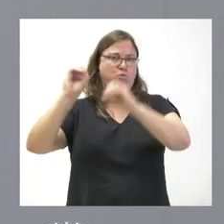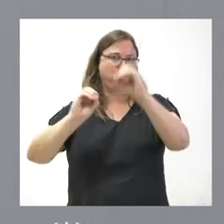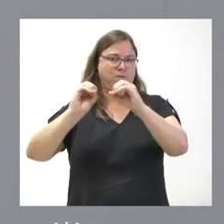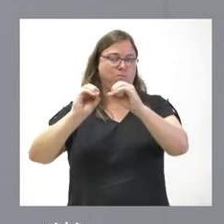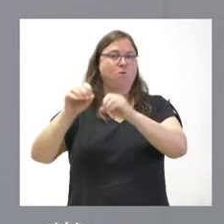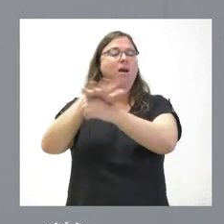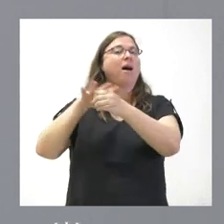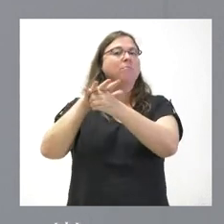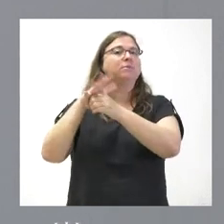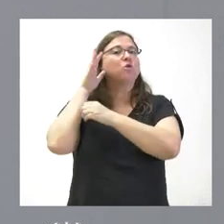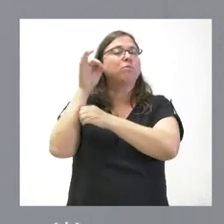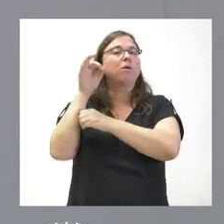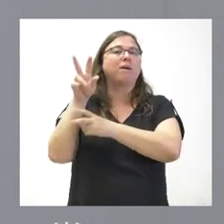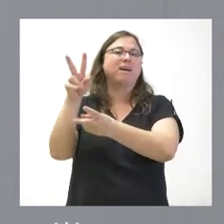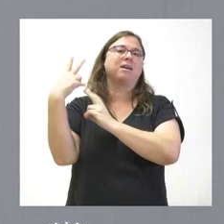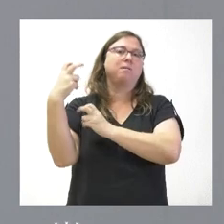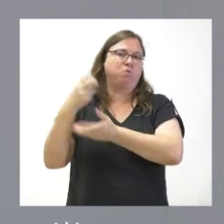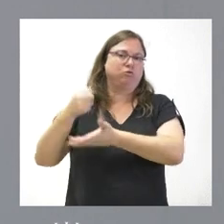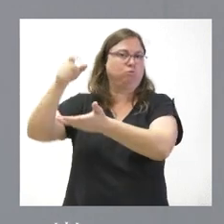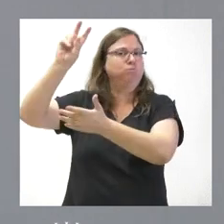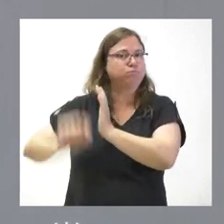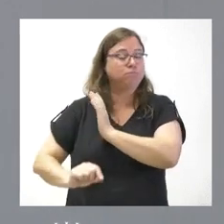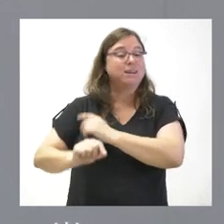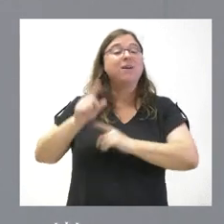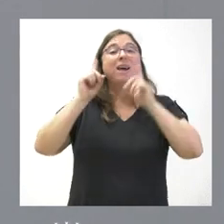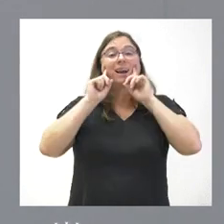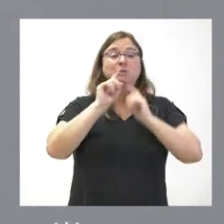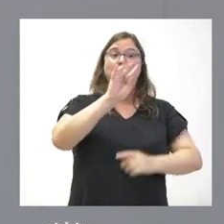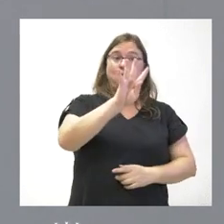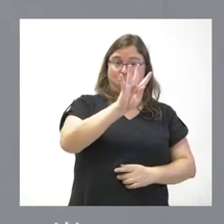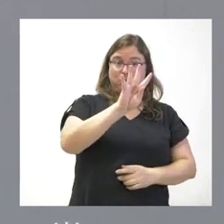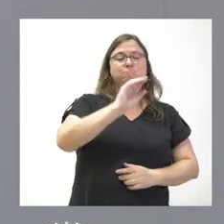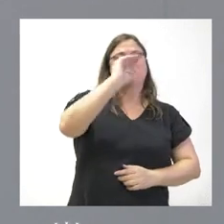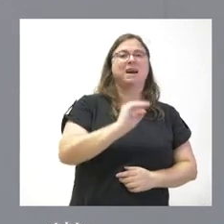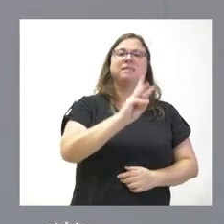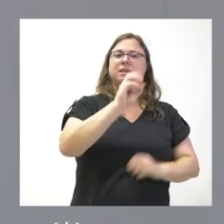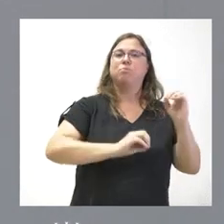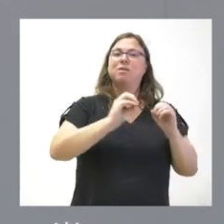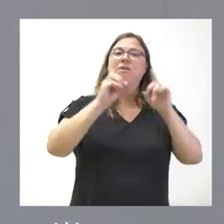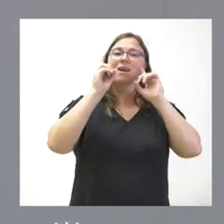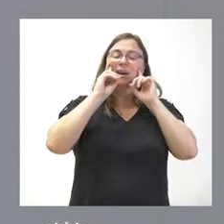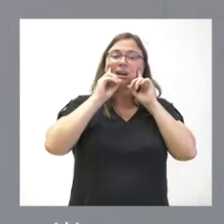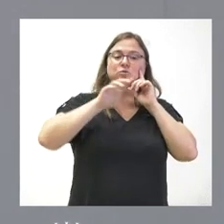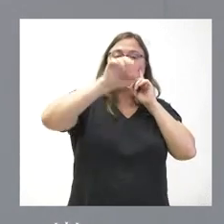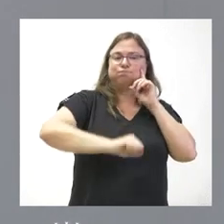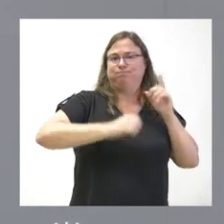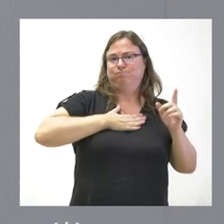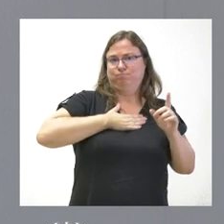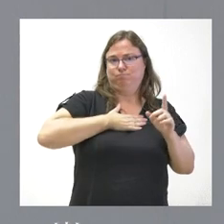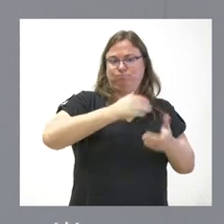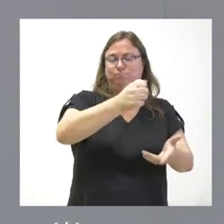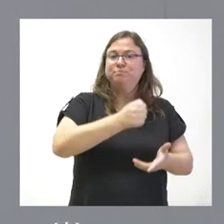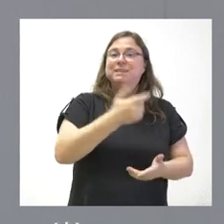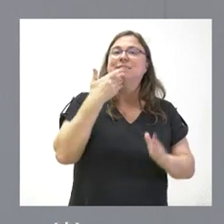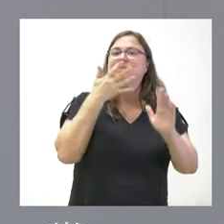mundo rural lo que hacemos ahora es poner un tipo superreducido que baja del 4 al 3% en la modalidad de transmisiones patrimoniales quiere eso